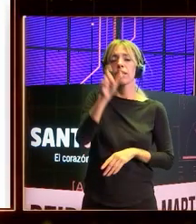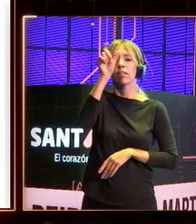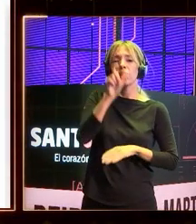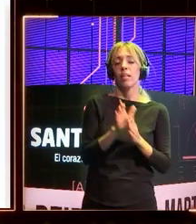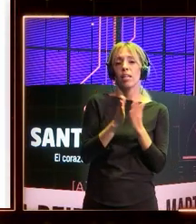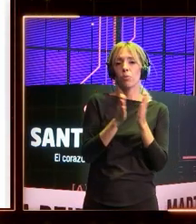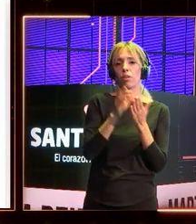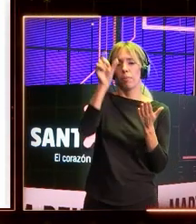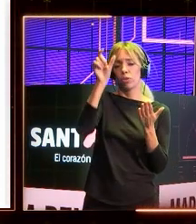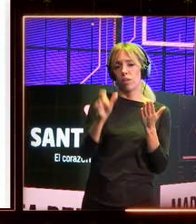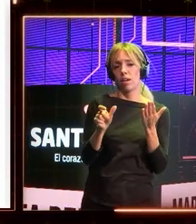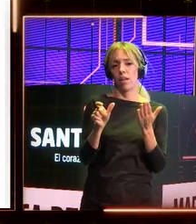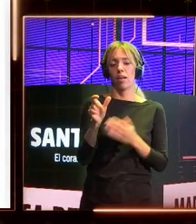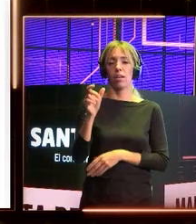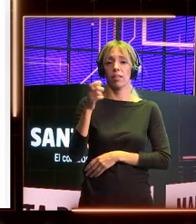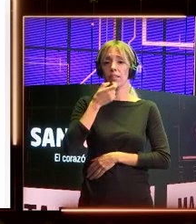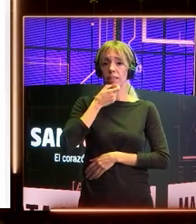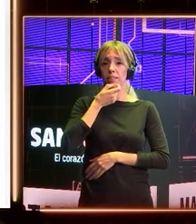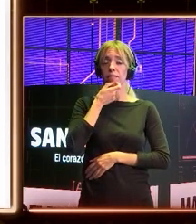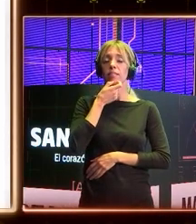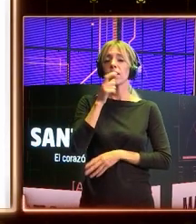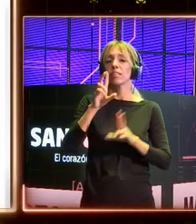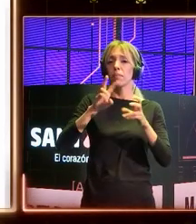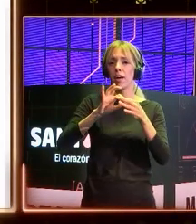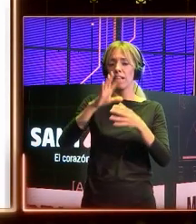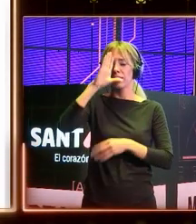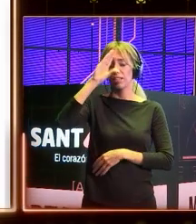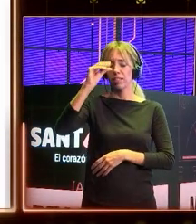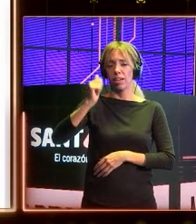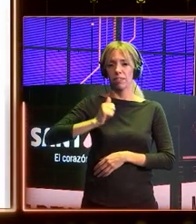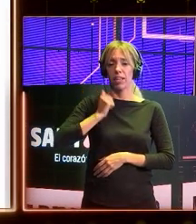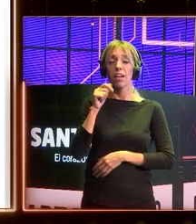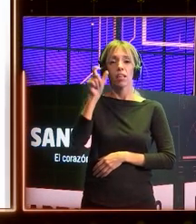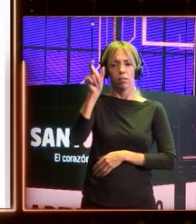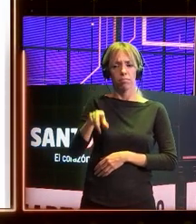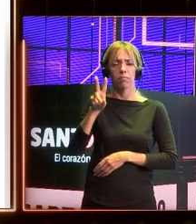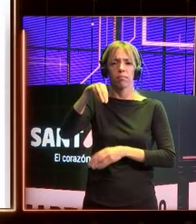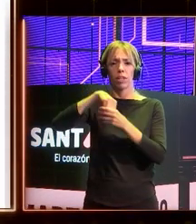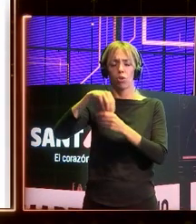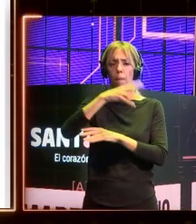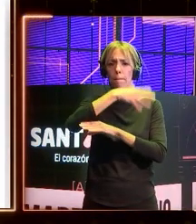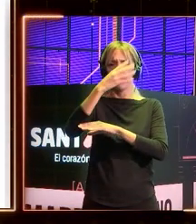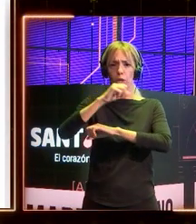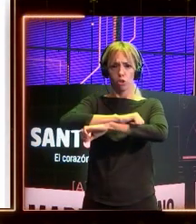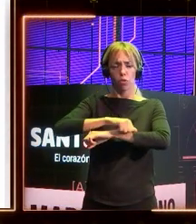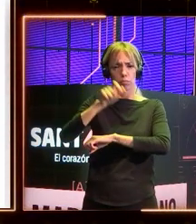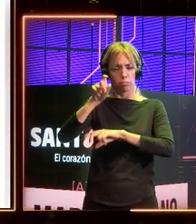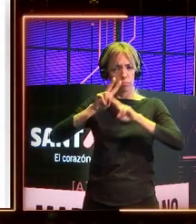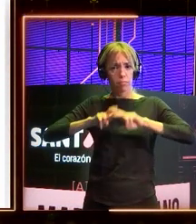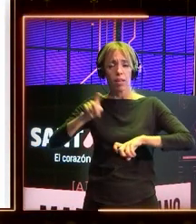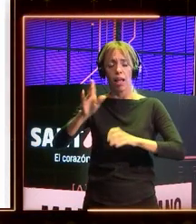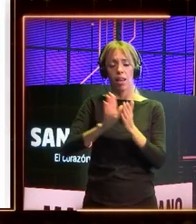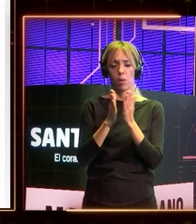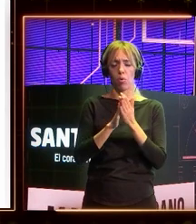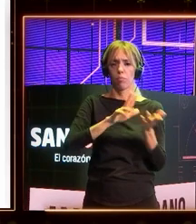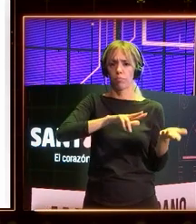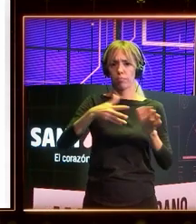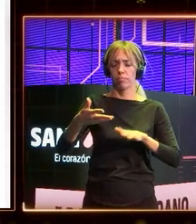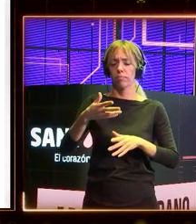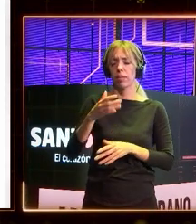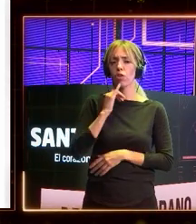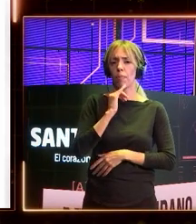Crawford sobre la inteligencia artificial. Ella es una investigadora de Microsoft, de hecho, y ha hecho un libro que está publicado en castellano que se